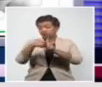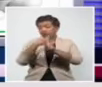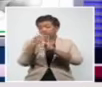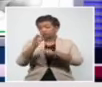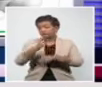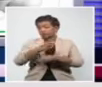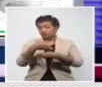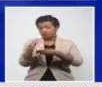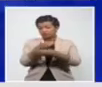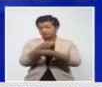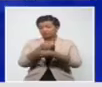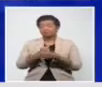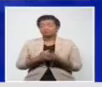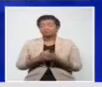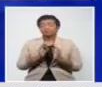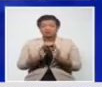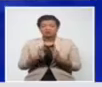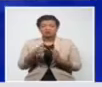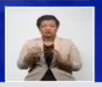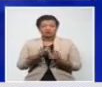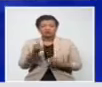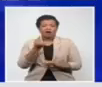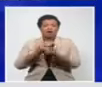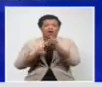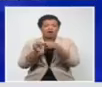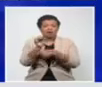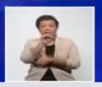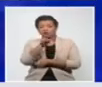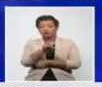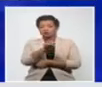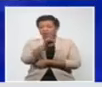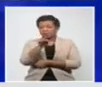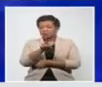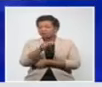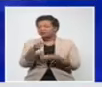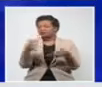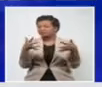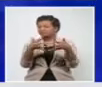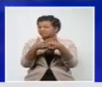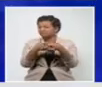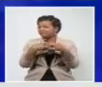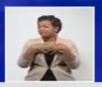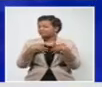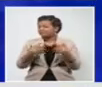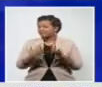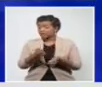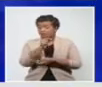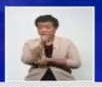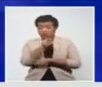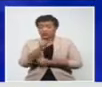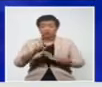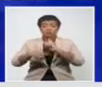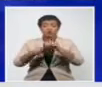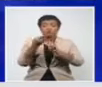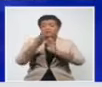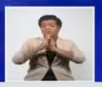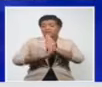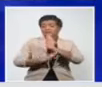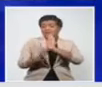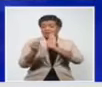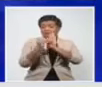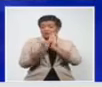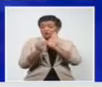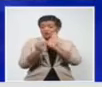Doctor, a propósito, tenemos algunas preguntas y es relacionada con las próximas medidas, las que tendrán